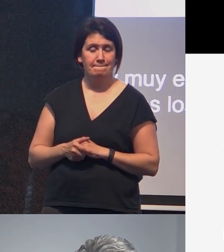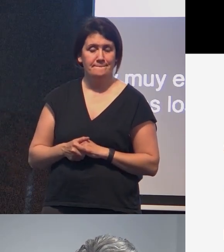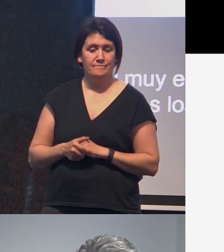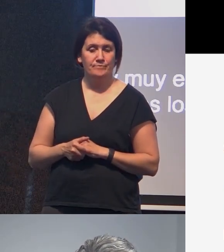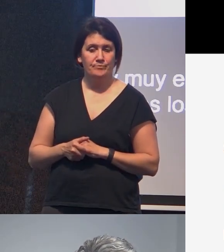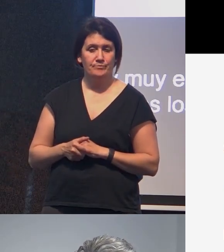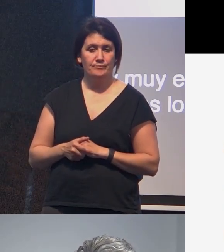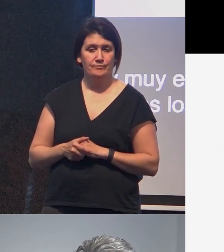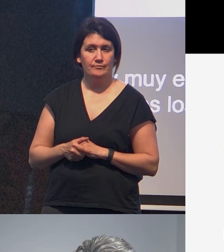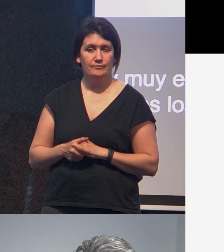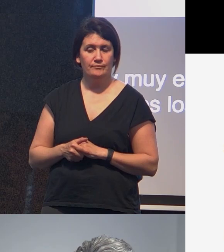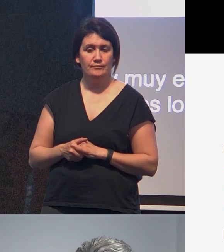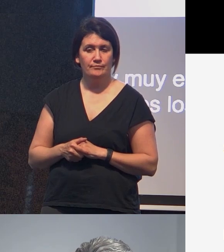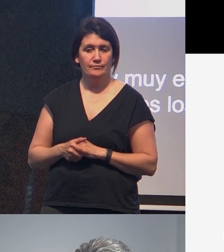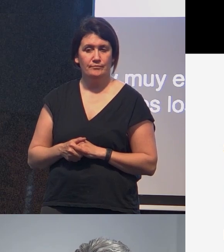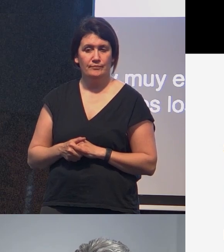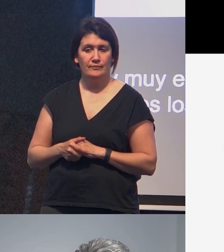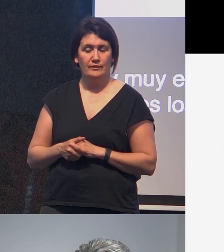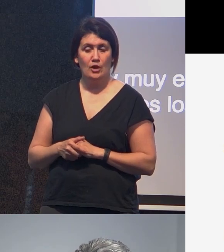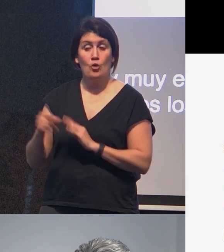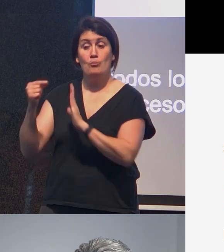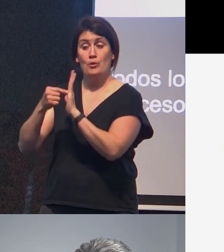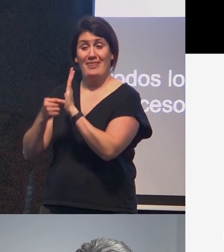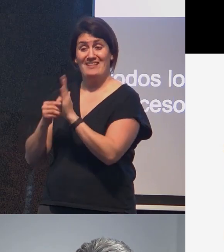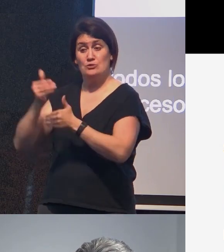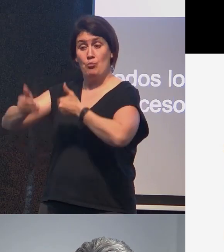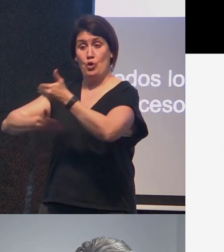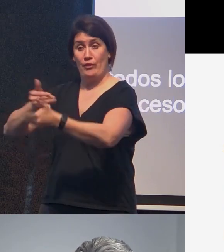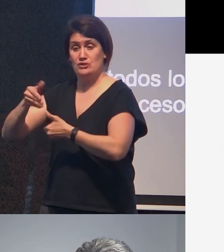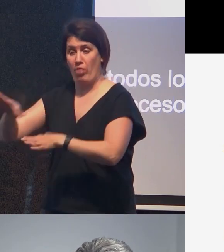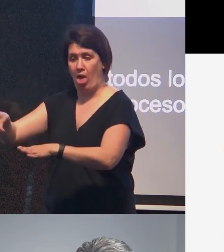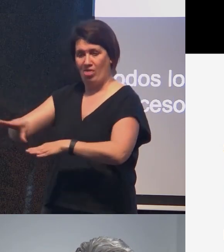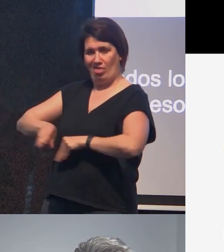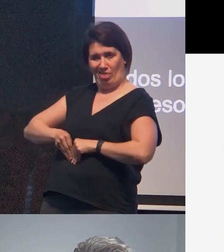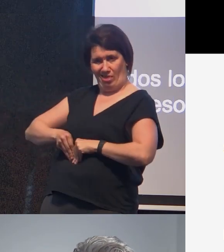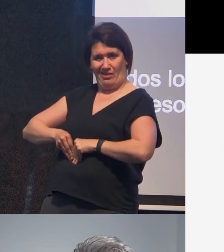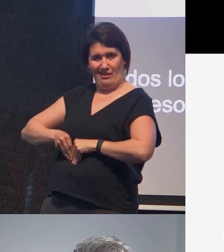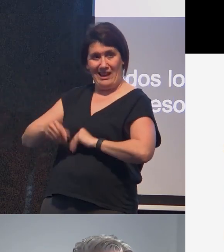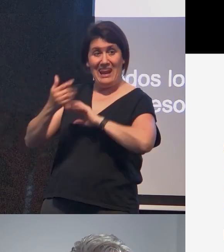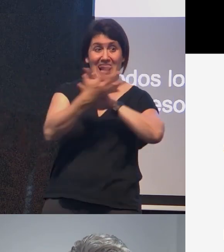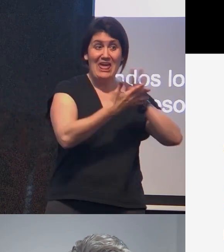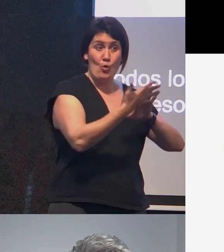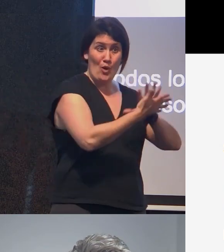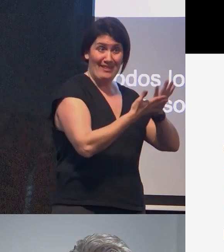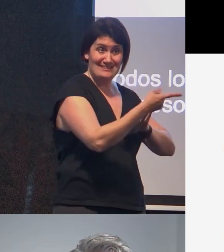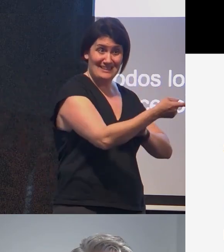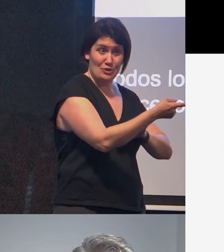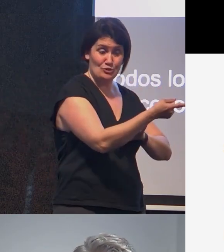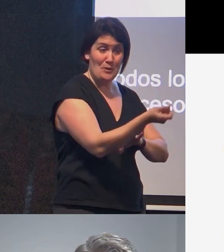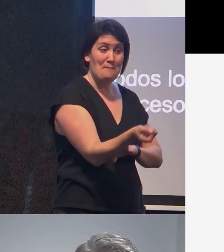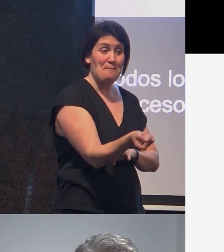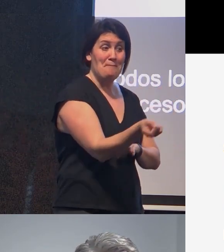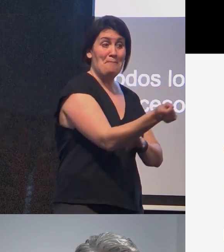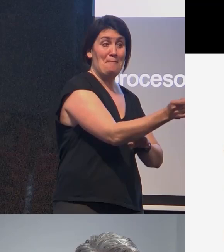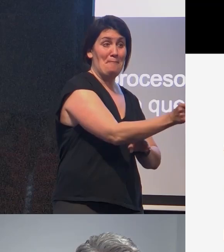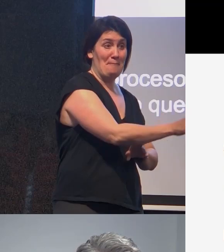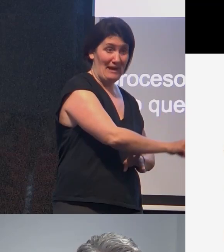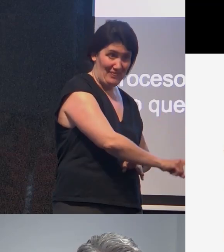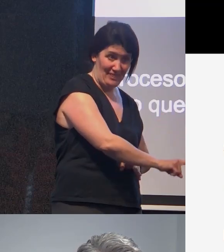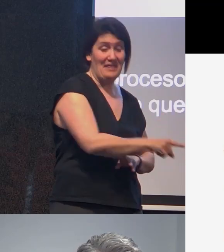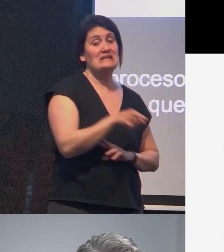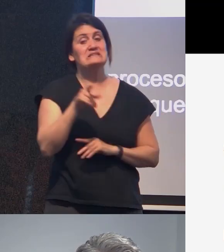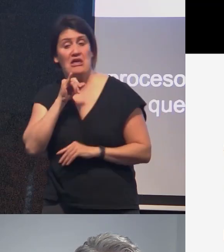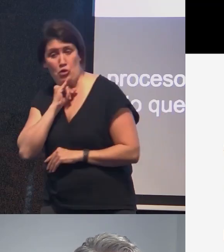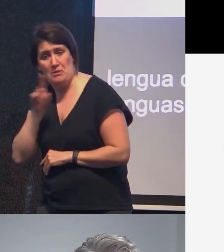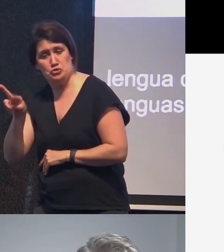Encontramos propiedades del proceso de adquisición de la lengua de signos muy parecidas a lo que encontramos en las